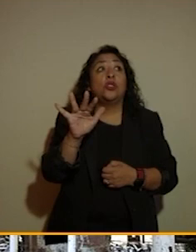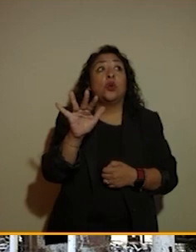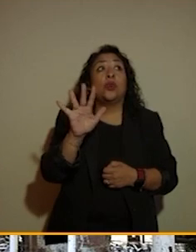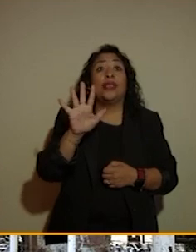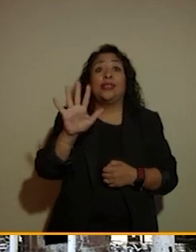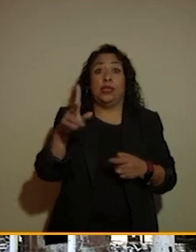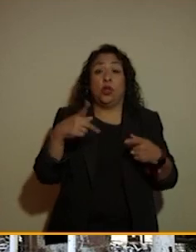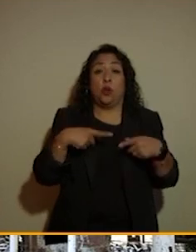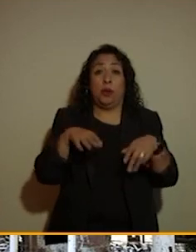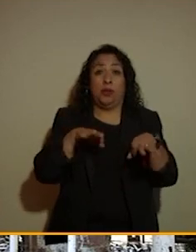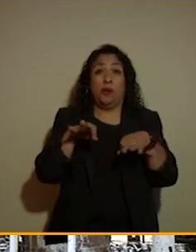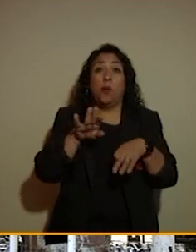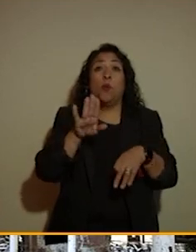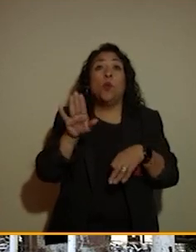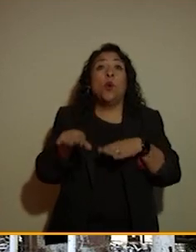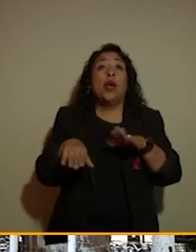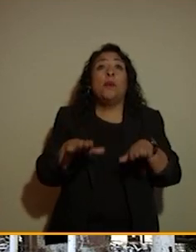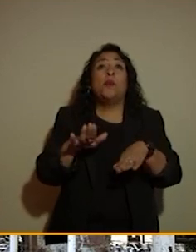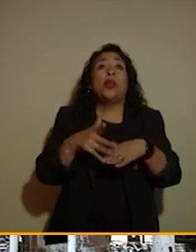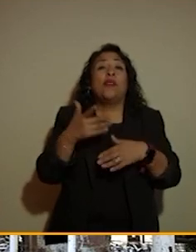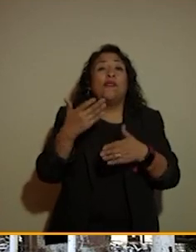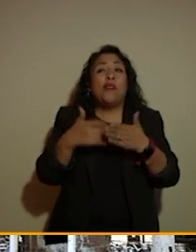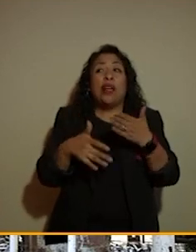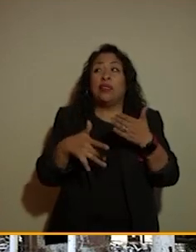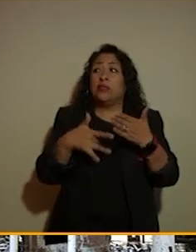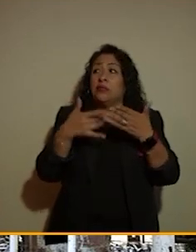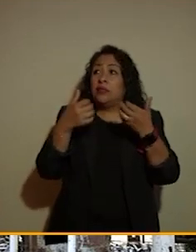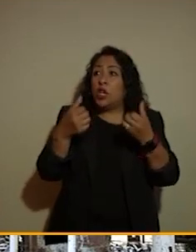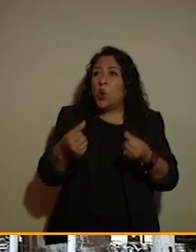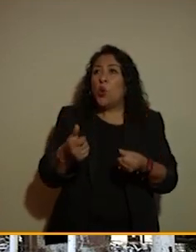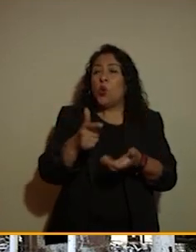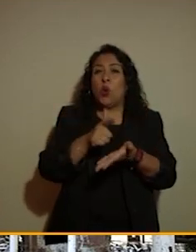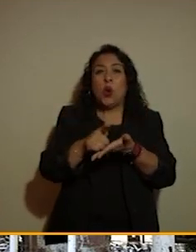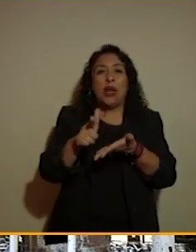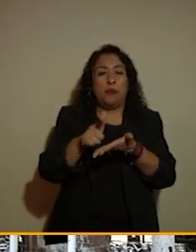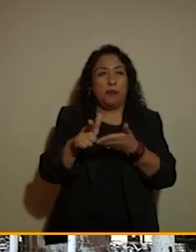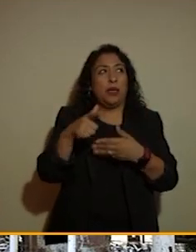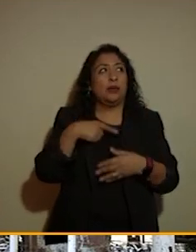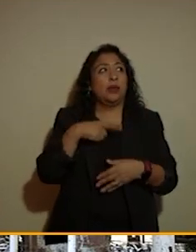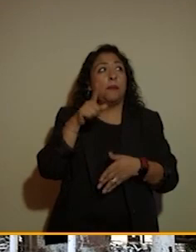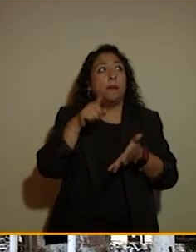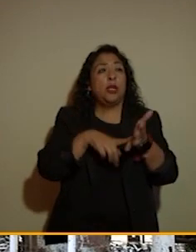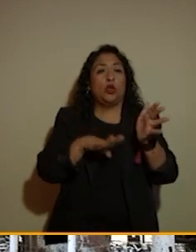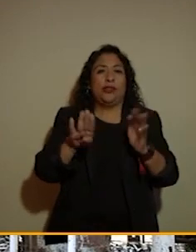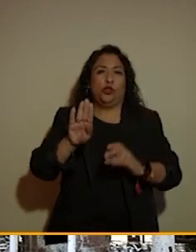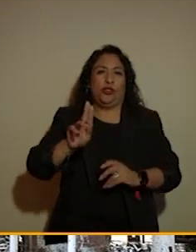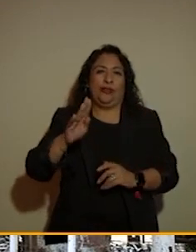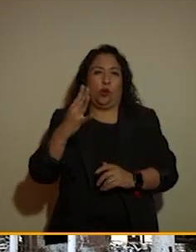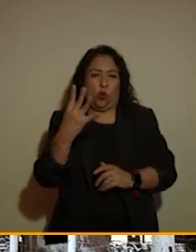355 trabajadores por falta de condiciones de seguridad y de higiene. En 84,